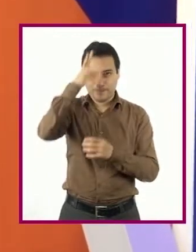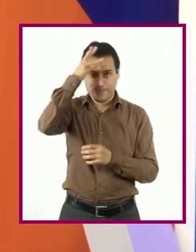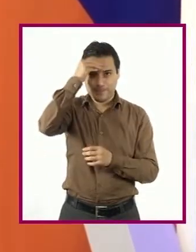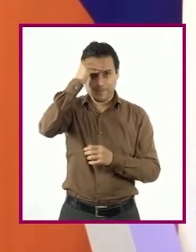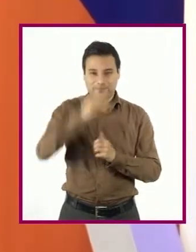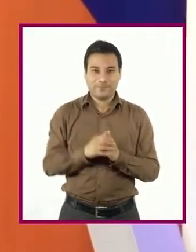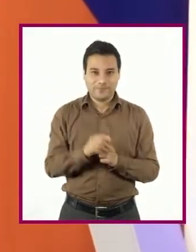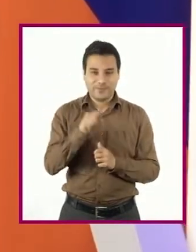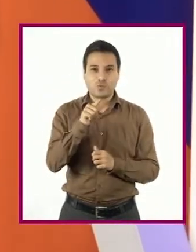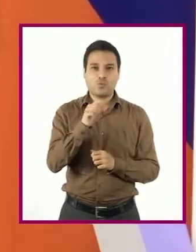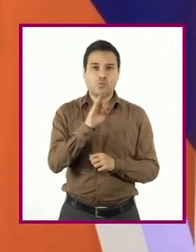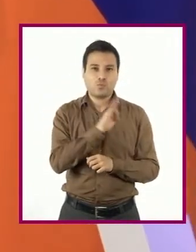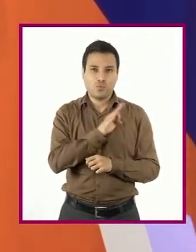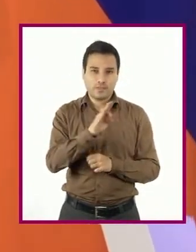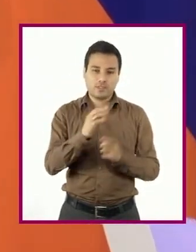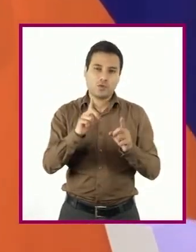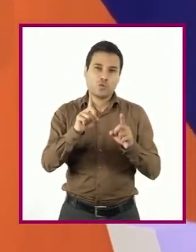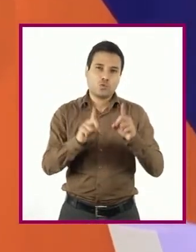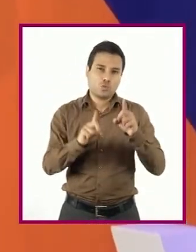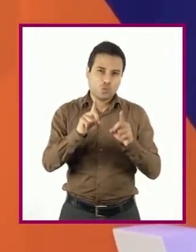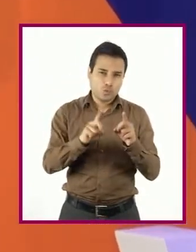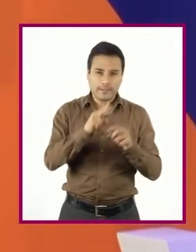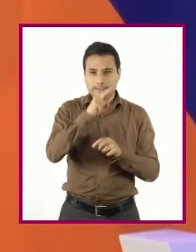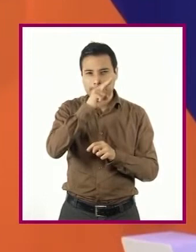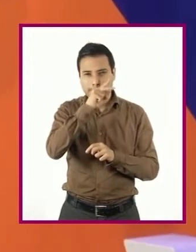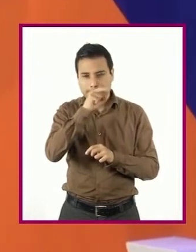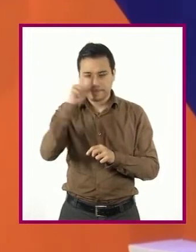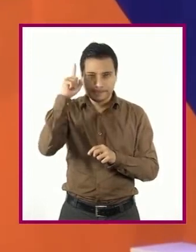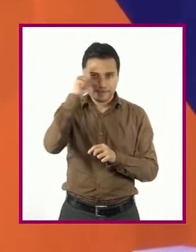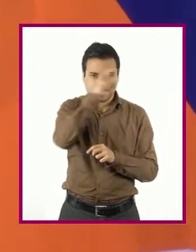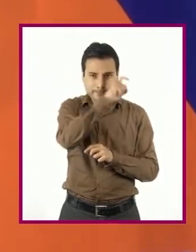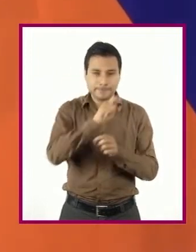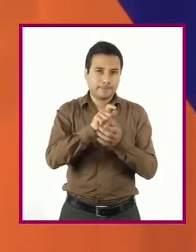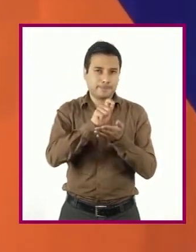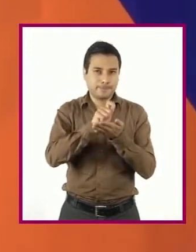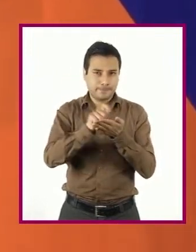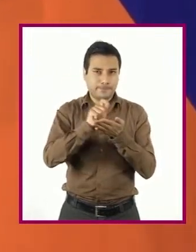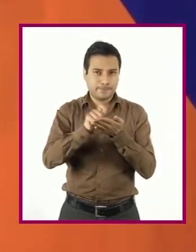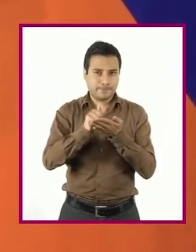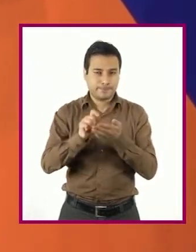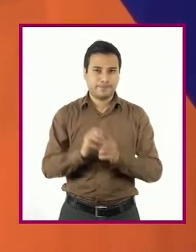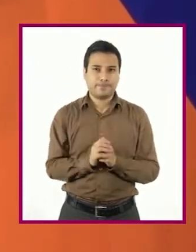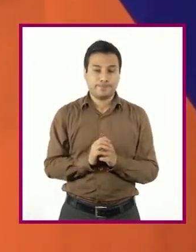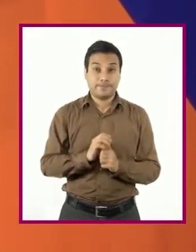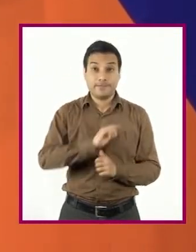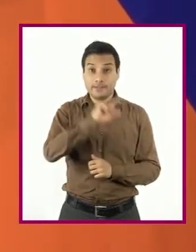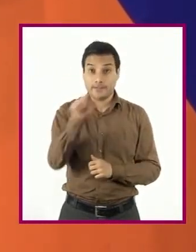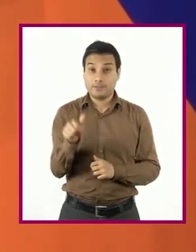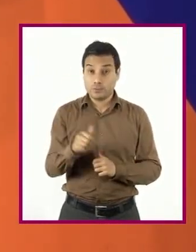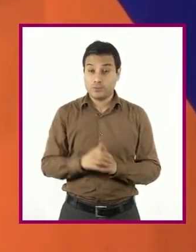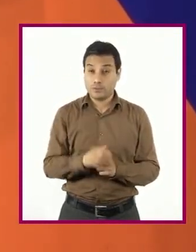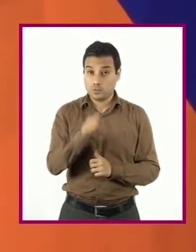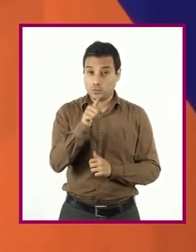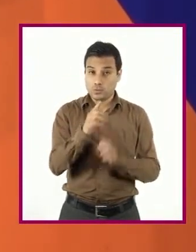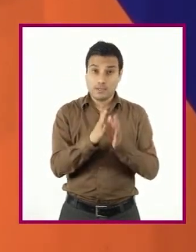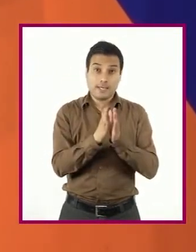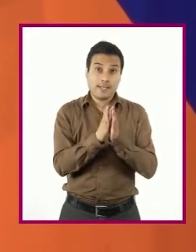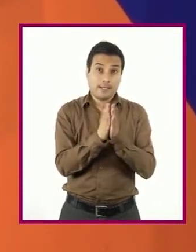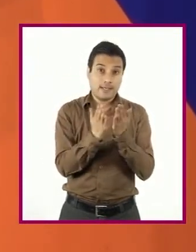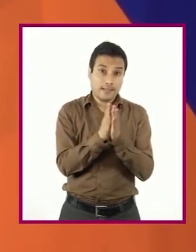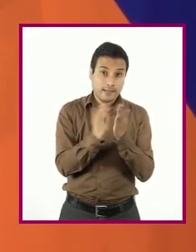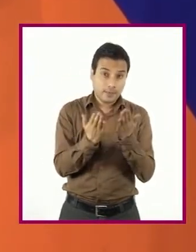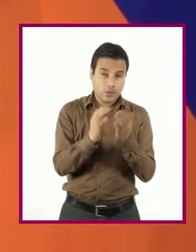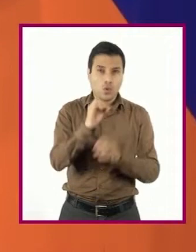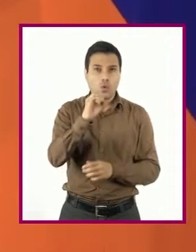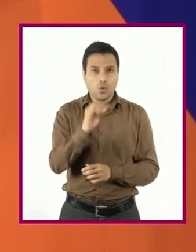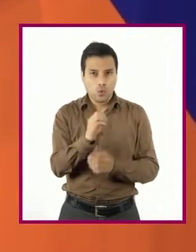un registro de las dudas, inquietudes o dificultades que surjan, pues muchas de estas las podrán resolver al momento de consultar su libro